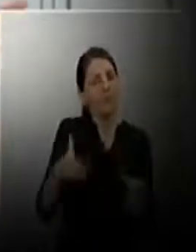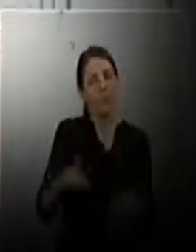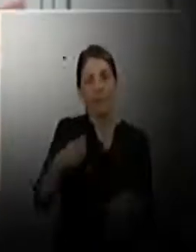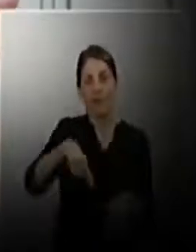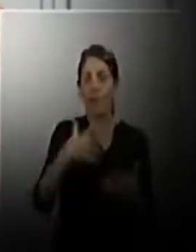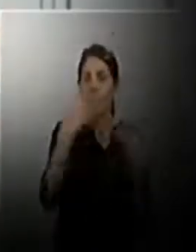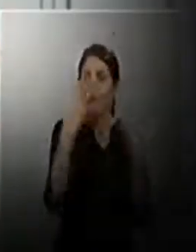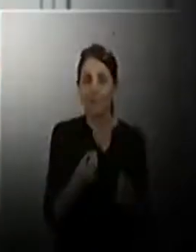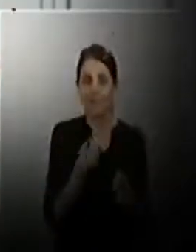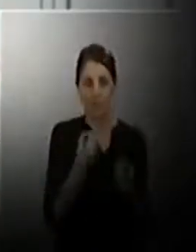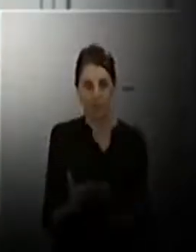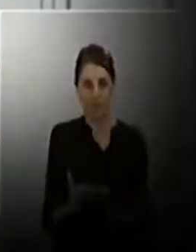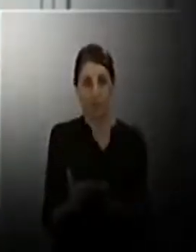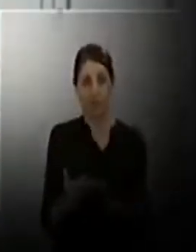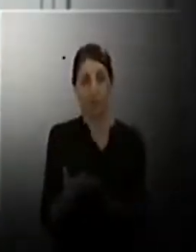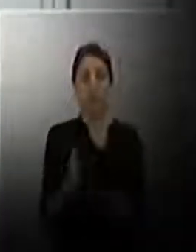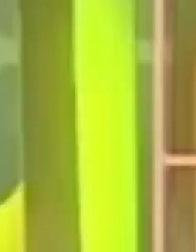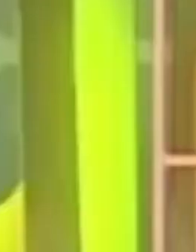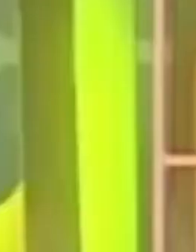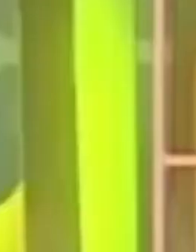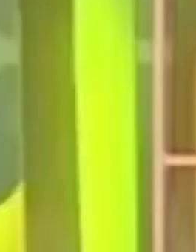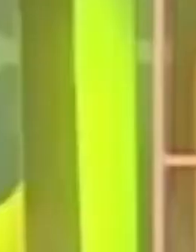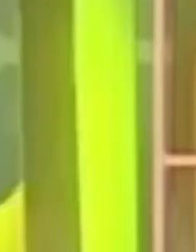datos que hemos dado, pero hay...